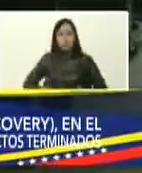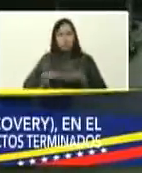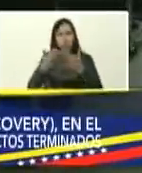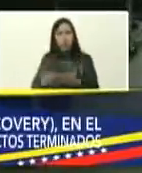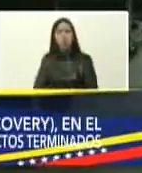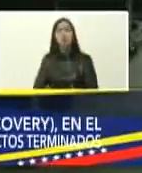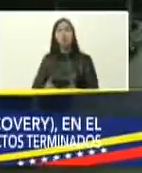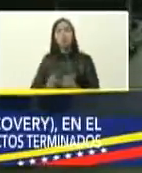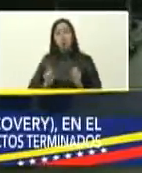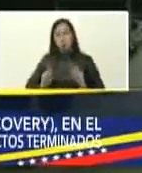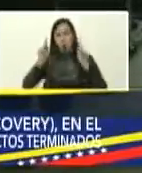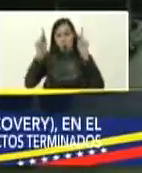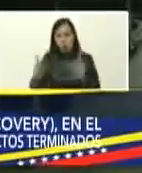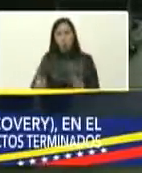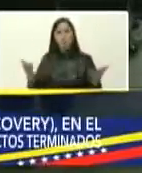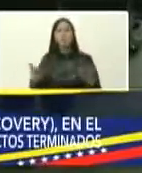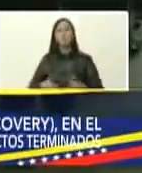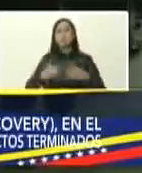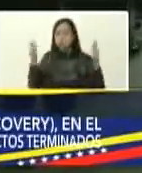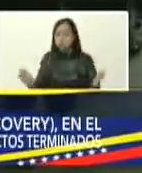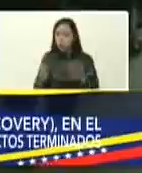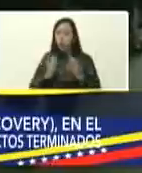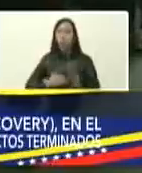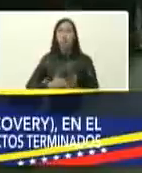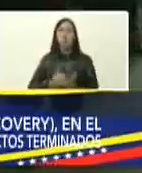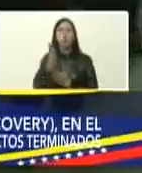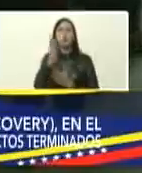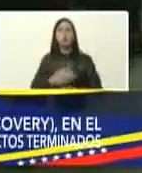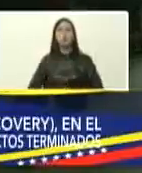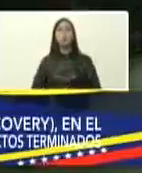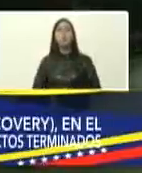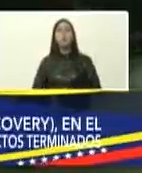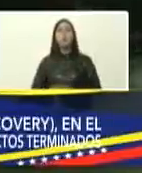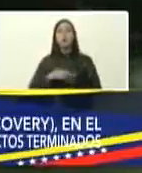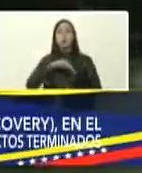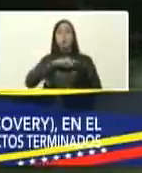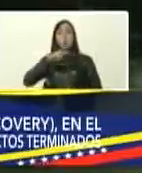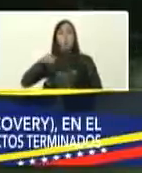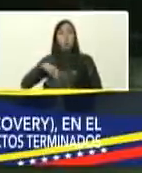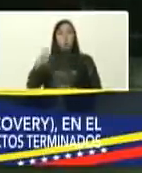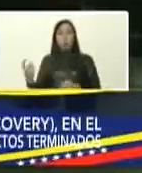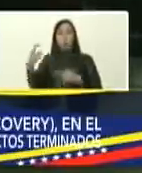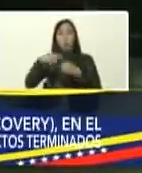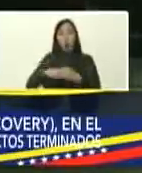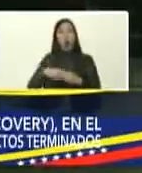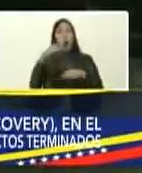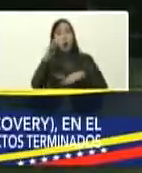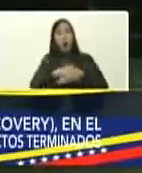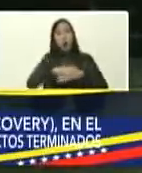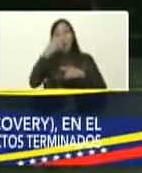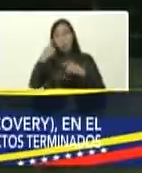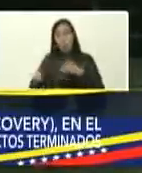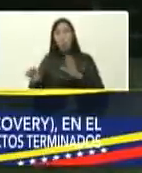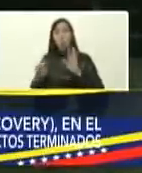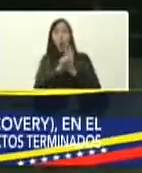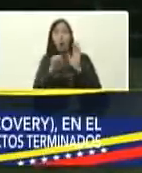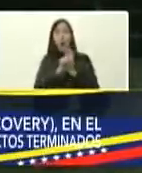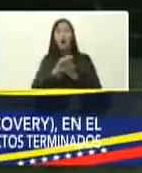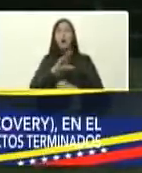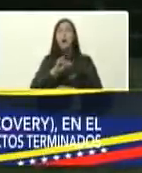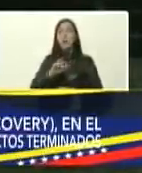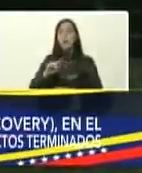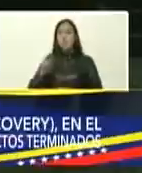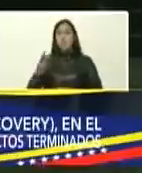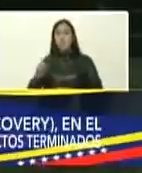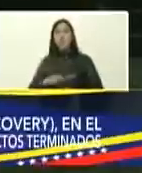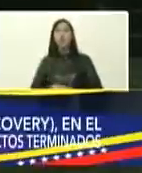de oro que tenemos para salir adelante. Somos también miembros de Calzapimi, cuya presidenta usted la conoce, Marillén